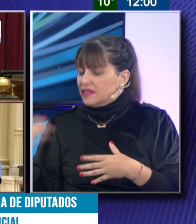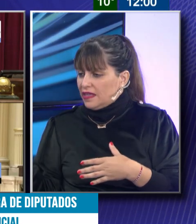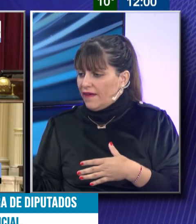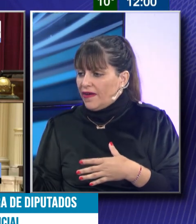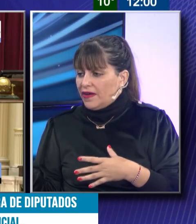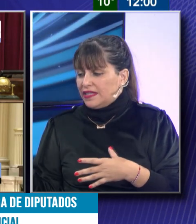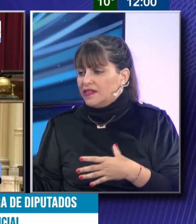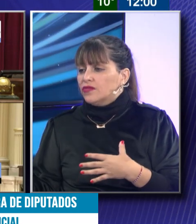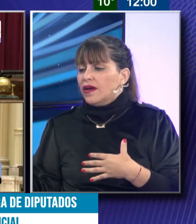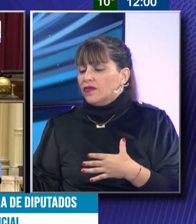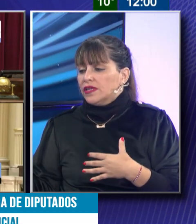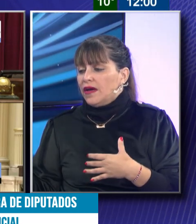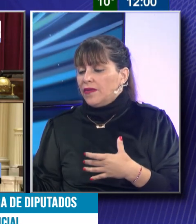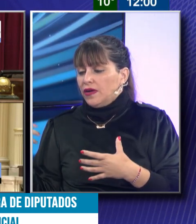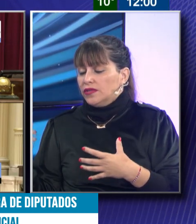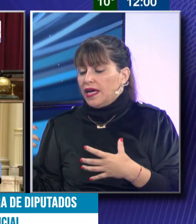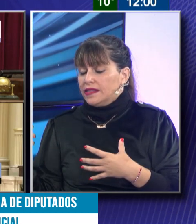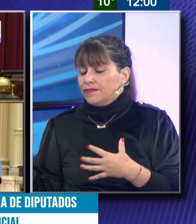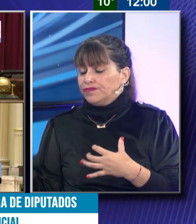que establece